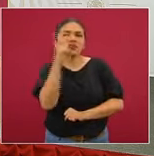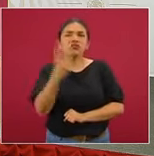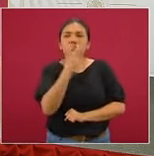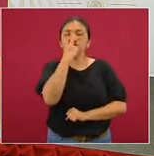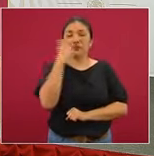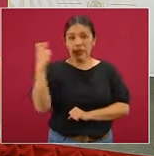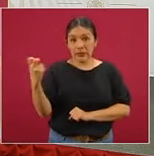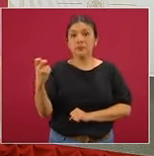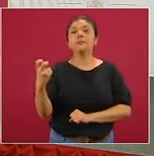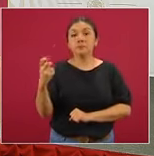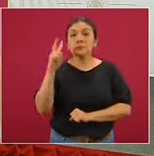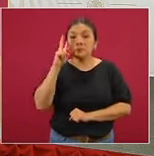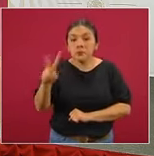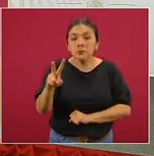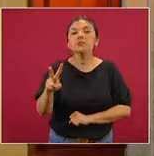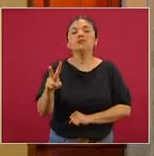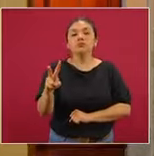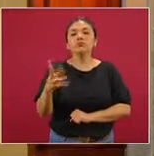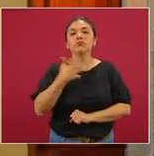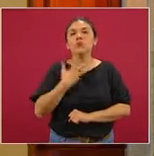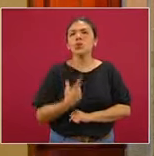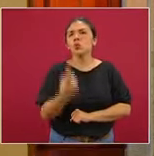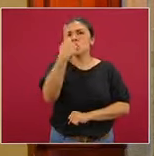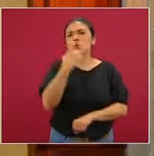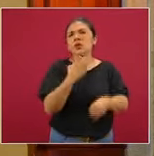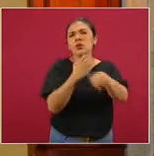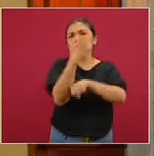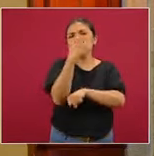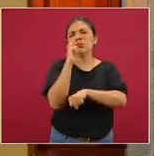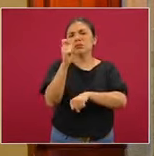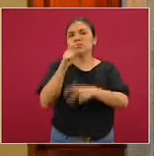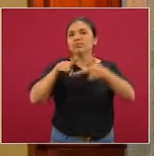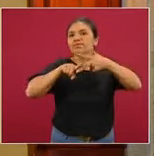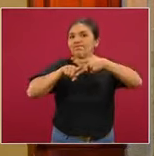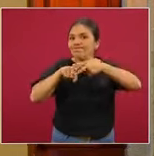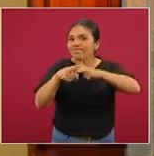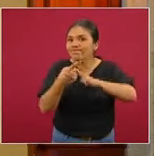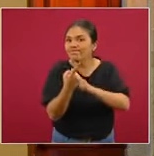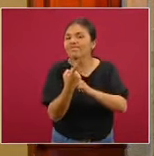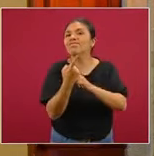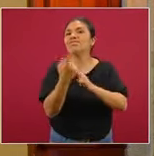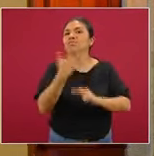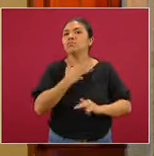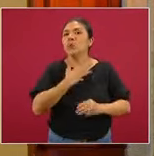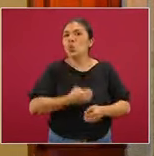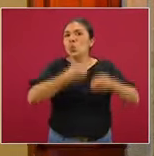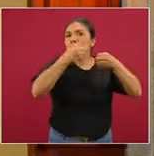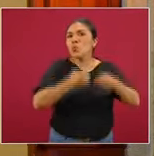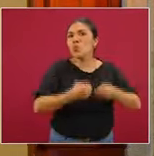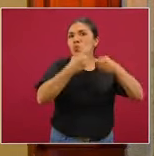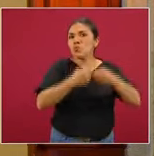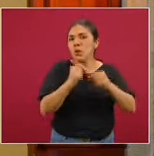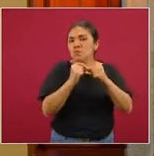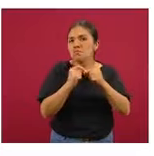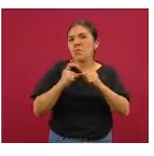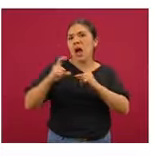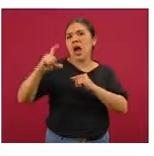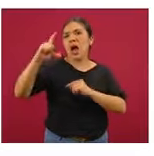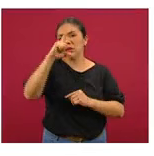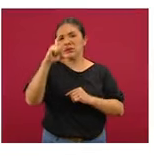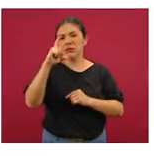también vemos un estado que en su momento empieza a tener una ocupación, digamos, por encima